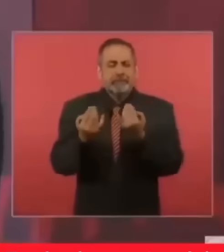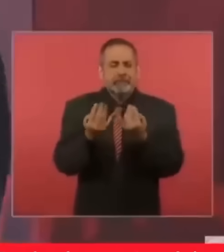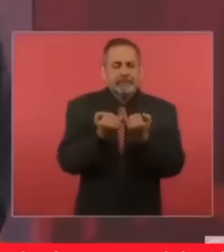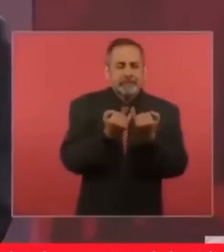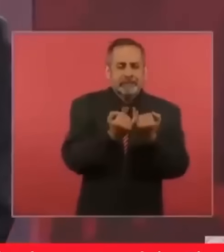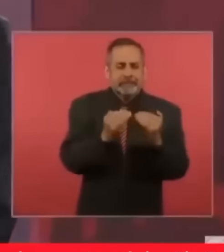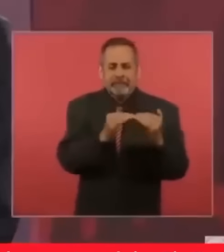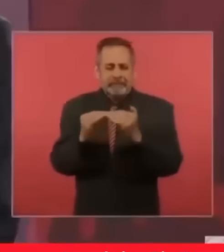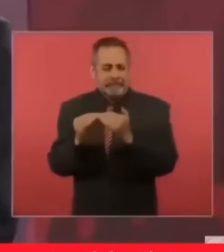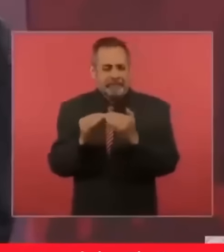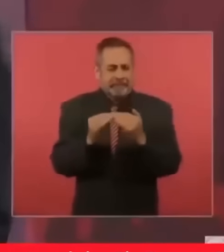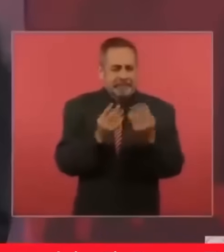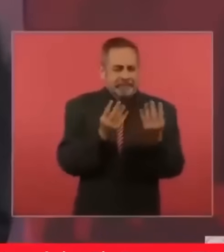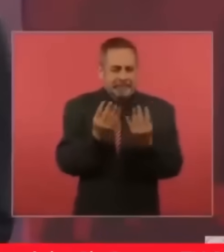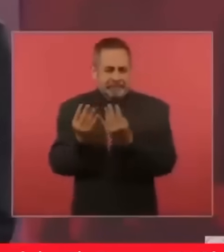para